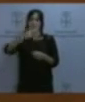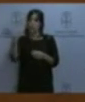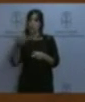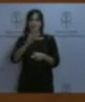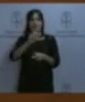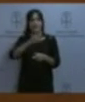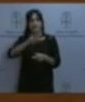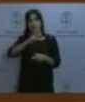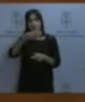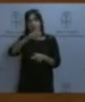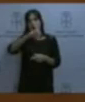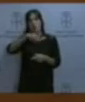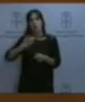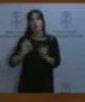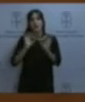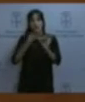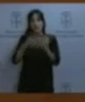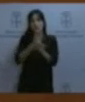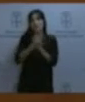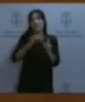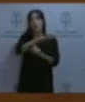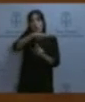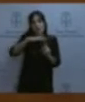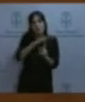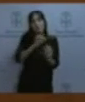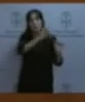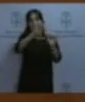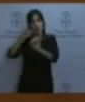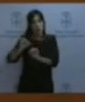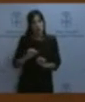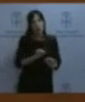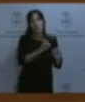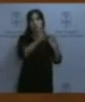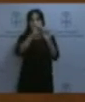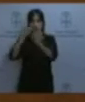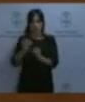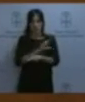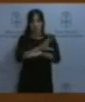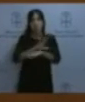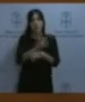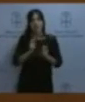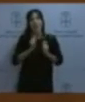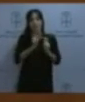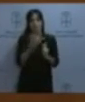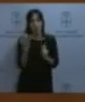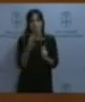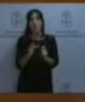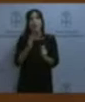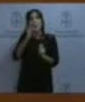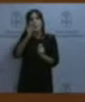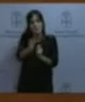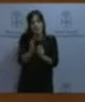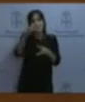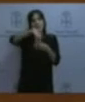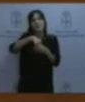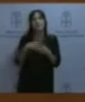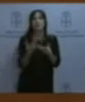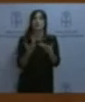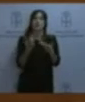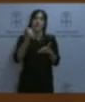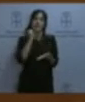entorno que debería gozar de protección por parte de la Consejería, que forma parte además de registros